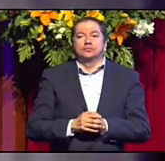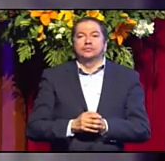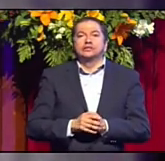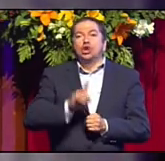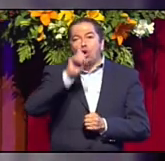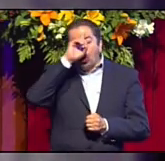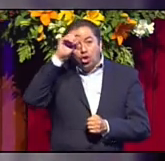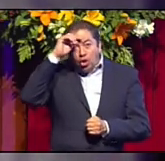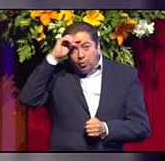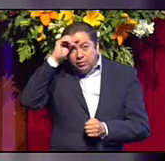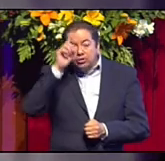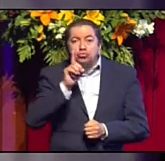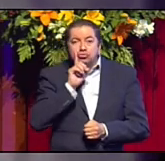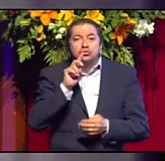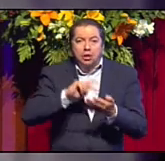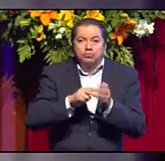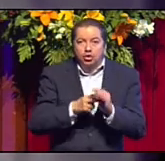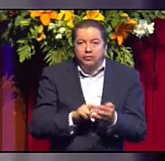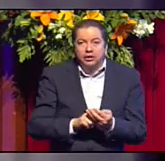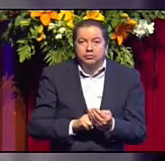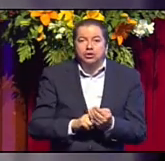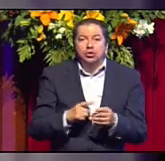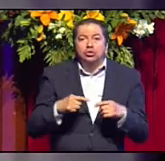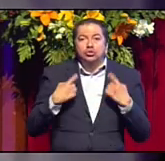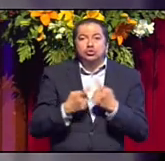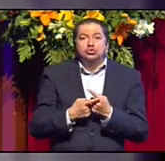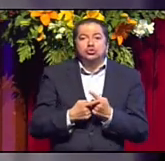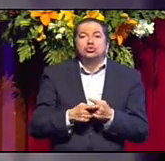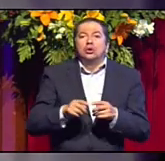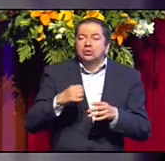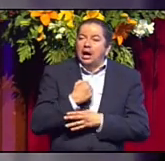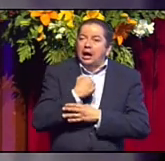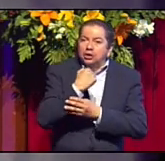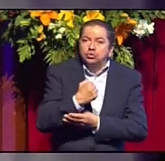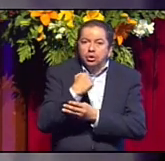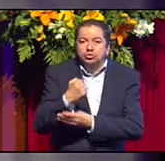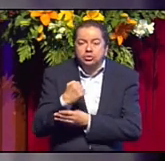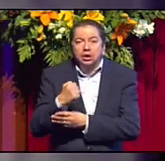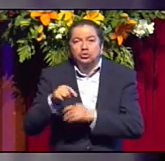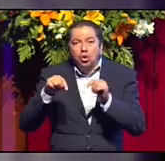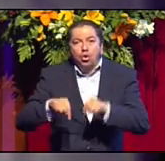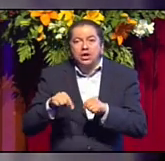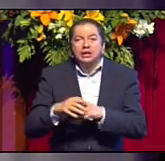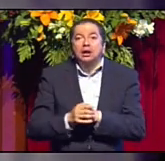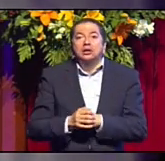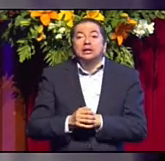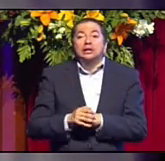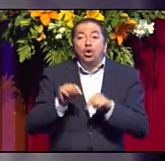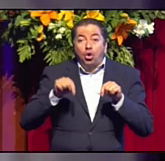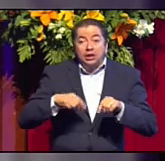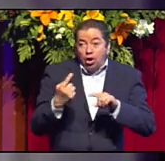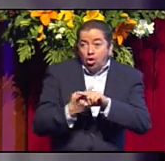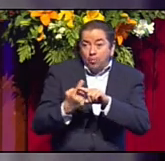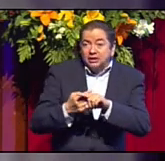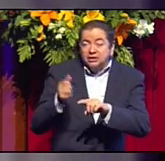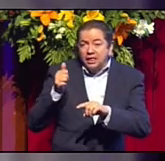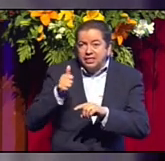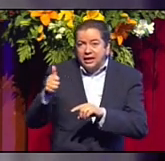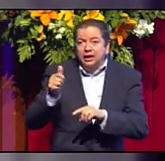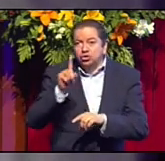El hospital tiene un problema y tiene varios problemas y nosotros trataremos de ayudar. Lo decía hoy día cuando conversé con el director del